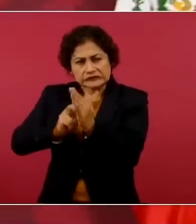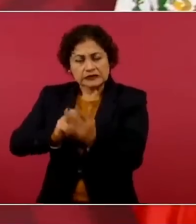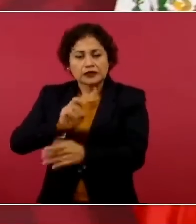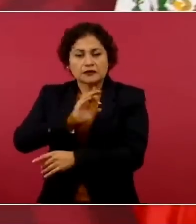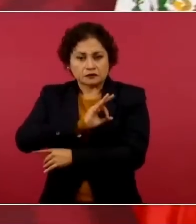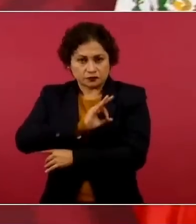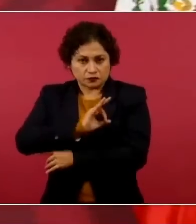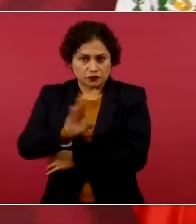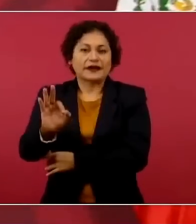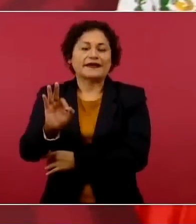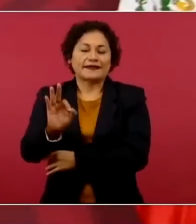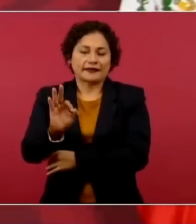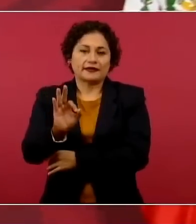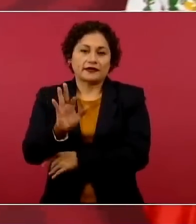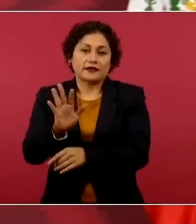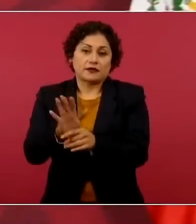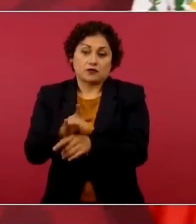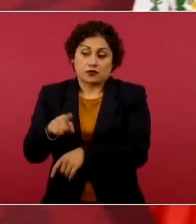creando